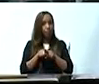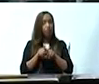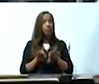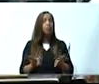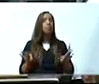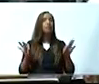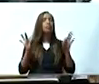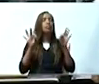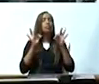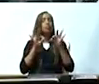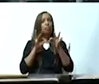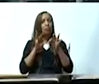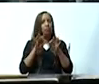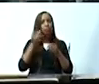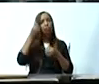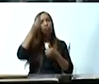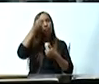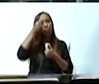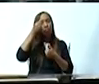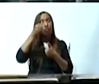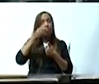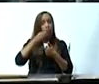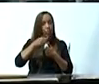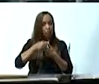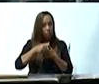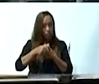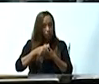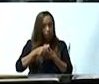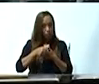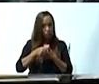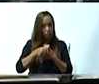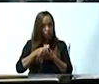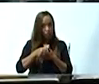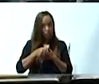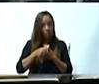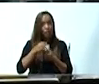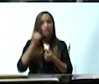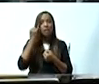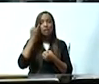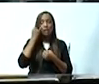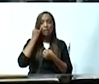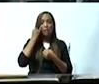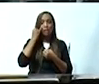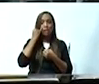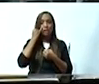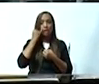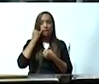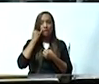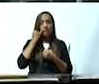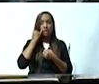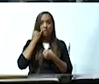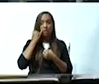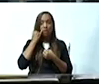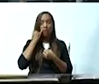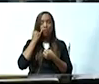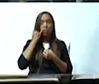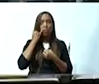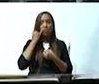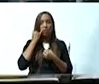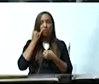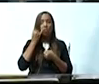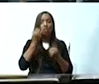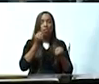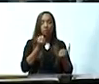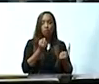fundamentalmente tenían una fuente, una, que era el gasto de capital contemplado en los